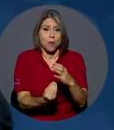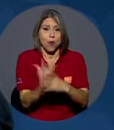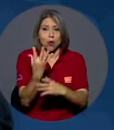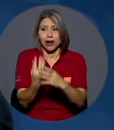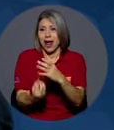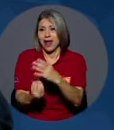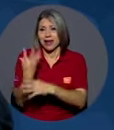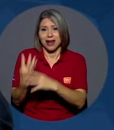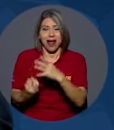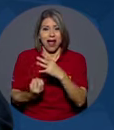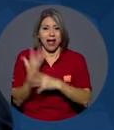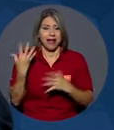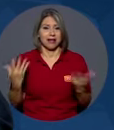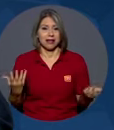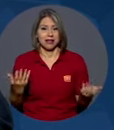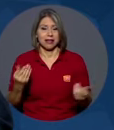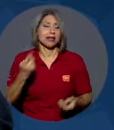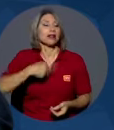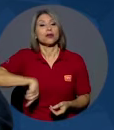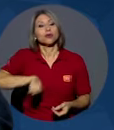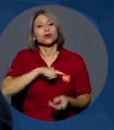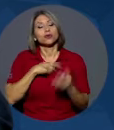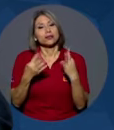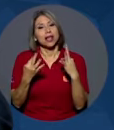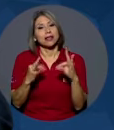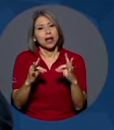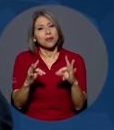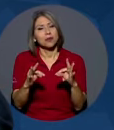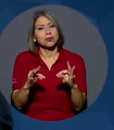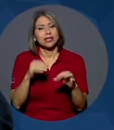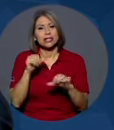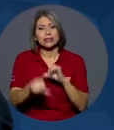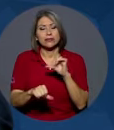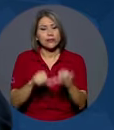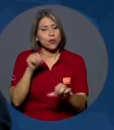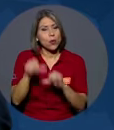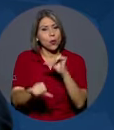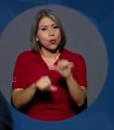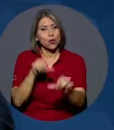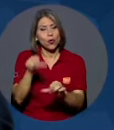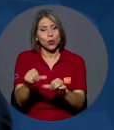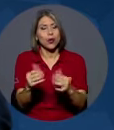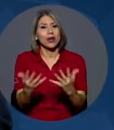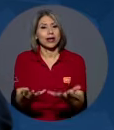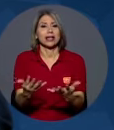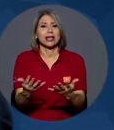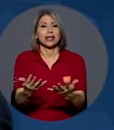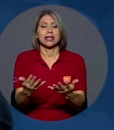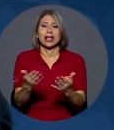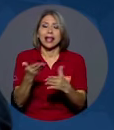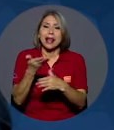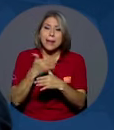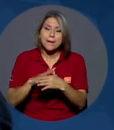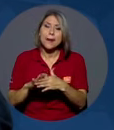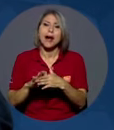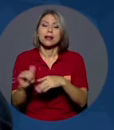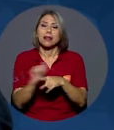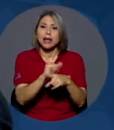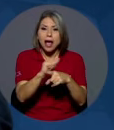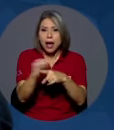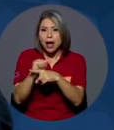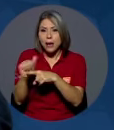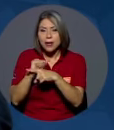actividad volcánica, y nosotros tratamos de hacer ese esfuerzo que decía Lorena, de lo que es la parte